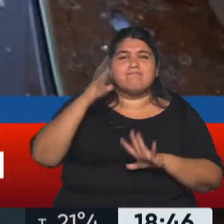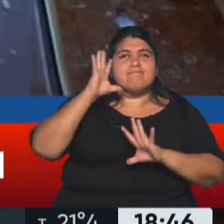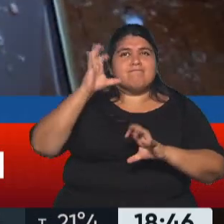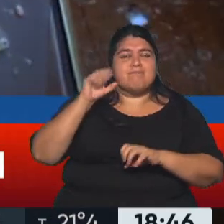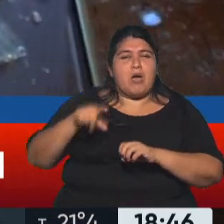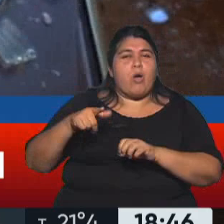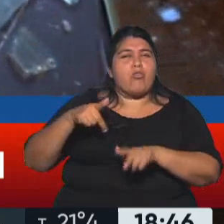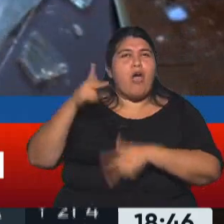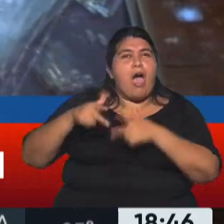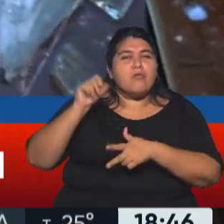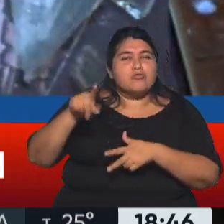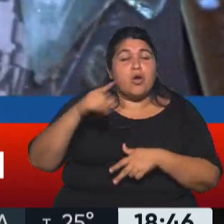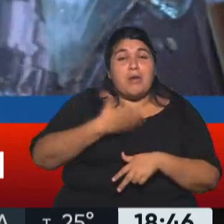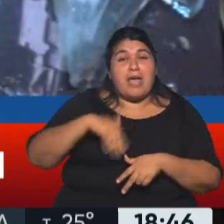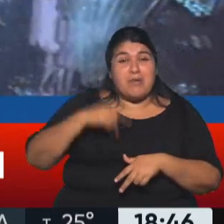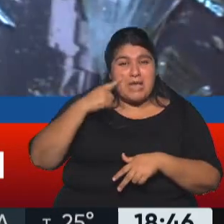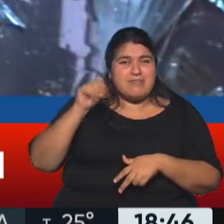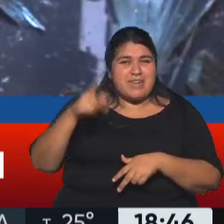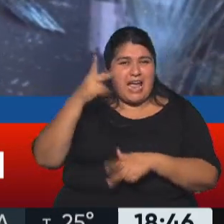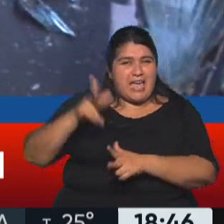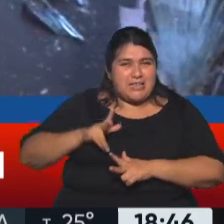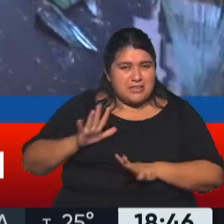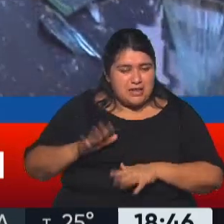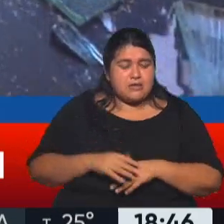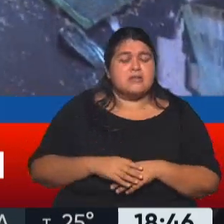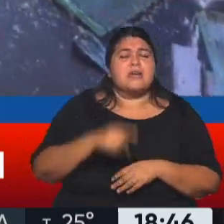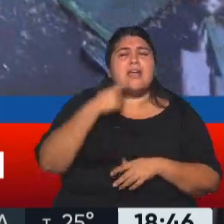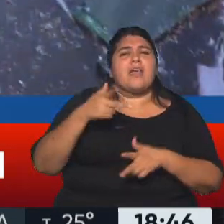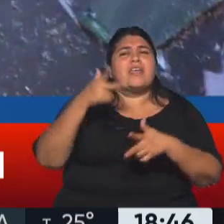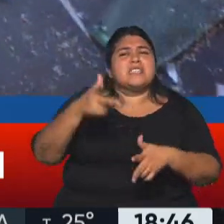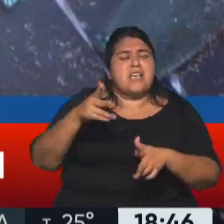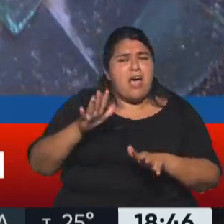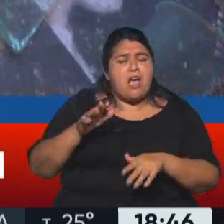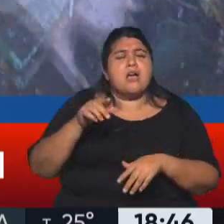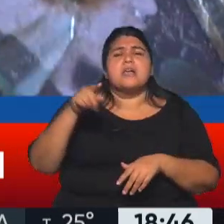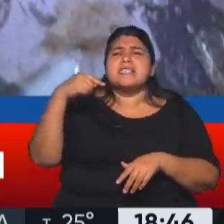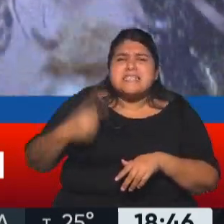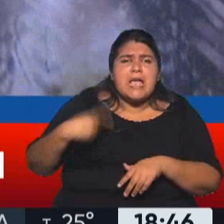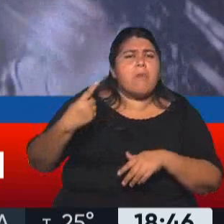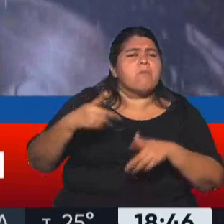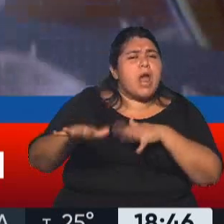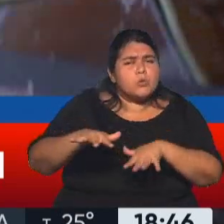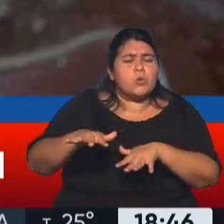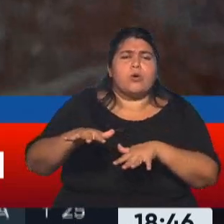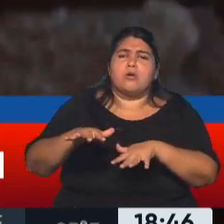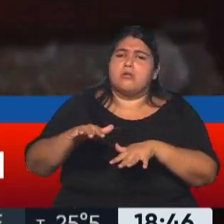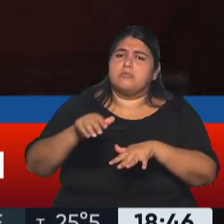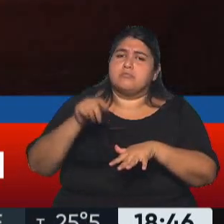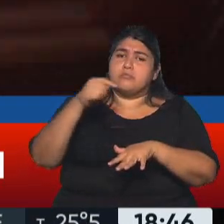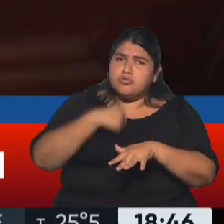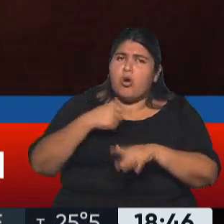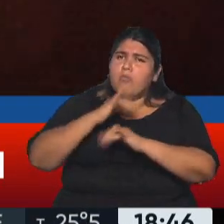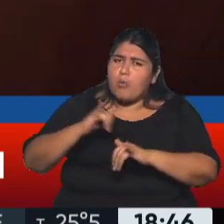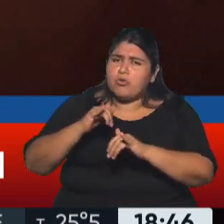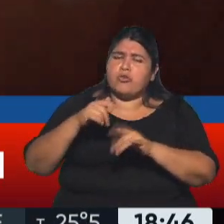Néstor respecto del Fondo Monetario Internacional, cuando decía, siempre actuó como promotor